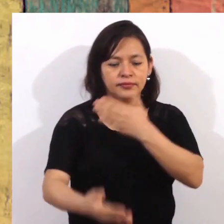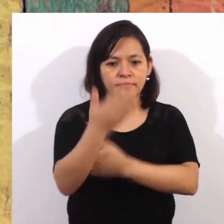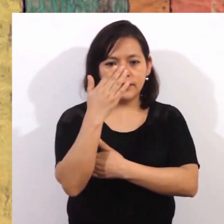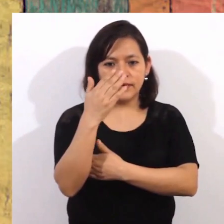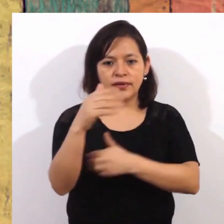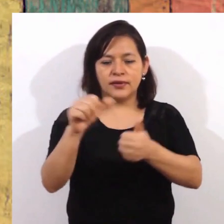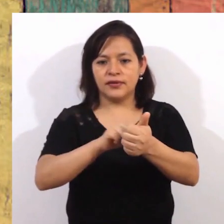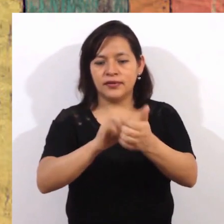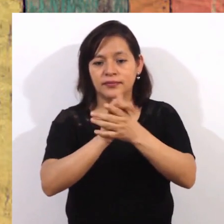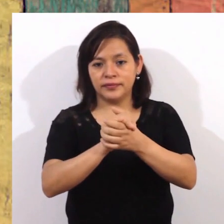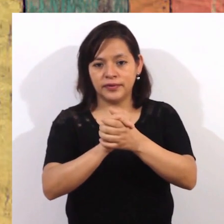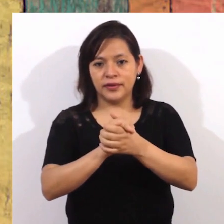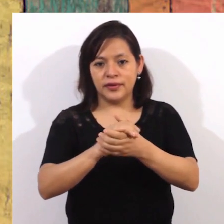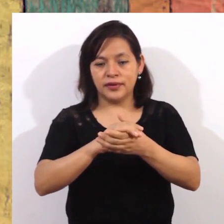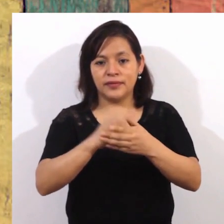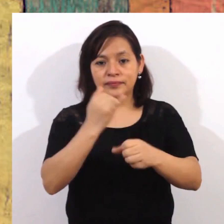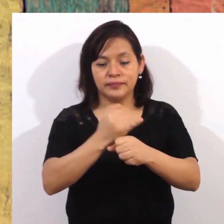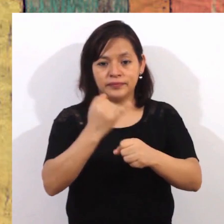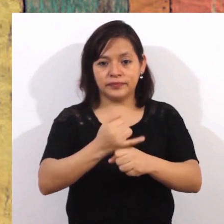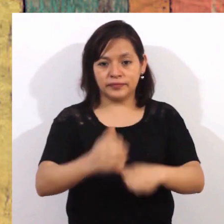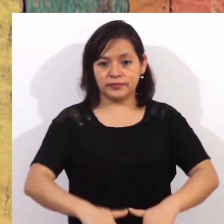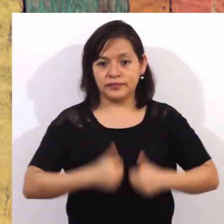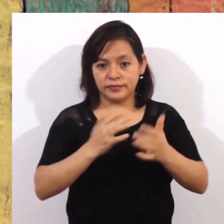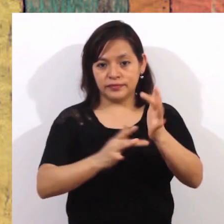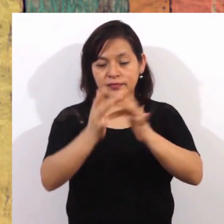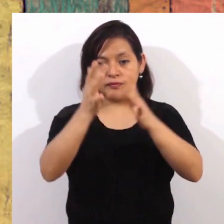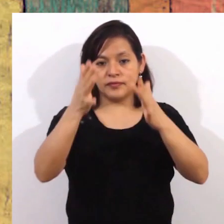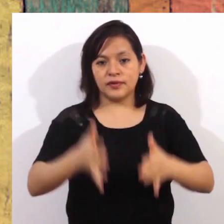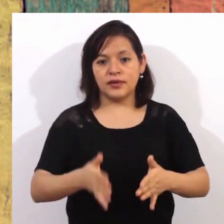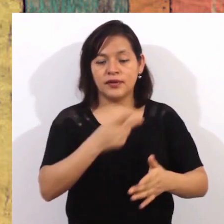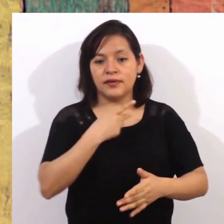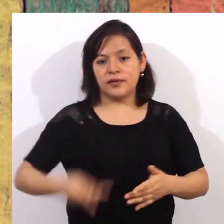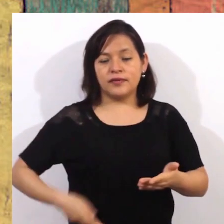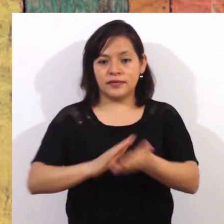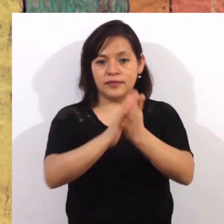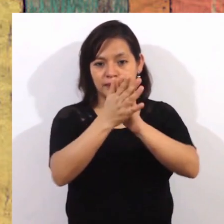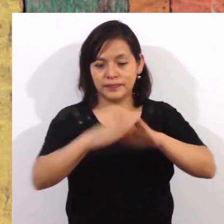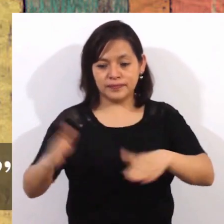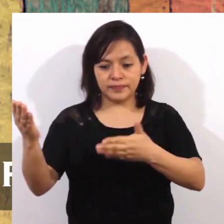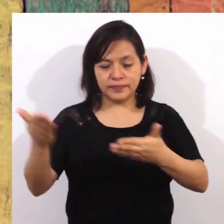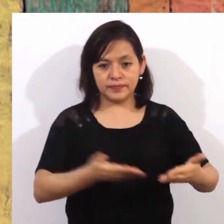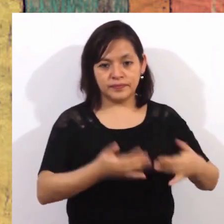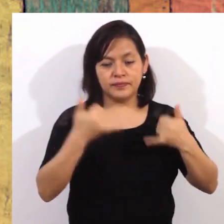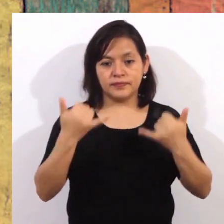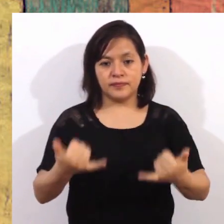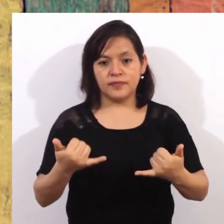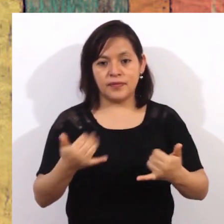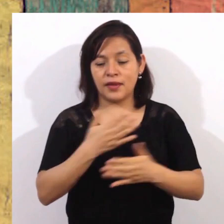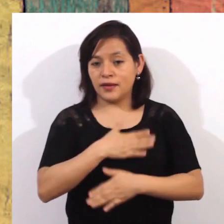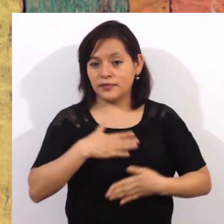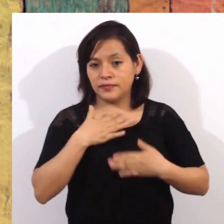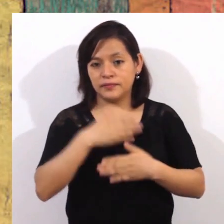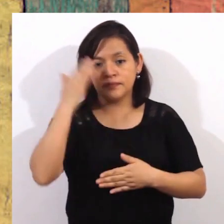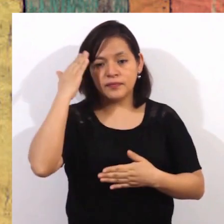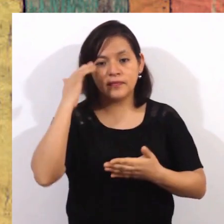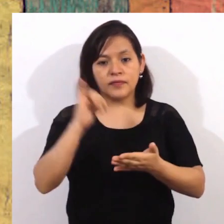Muy buenos días, hermanos y amigos. La comunidad de vida cristiana y misionera Príncipe de Paz les da la bienvenida el día de hoy. Nos da mucho